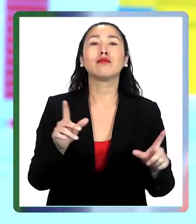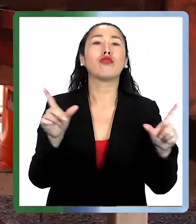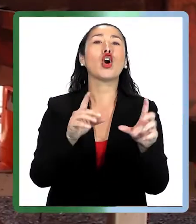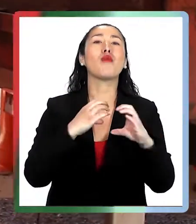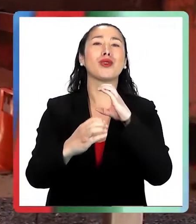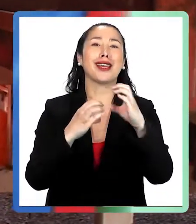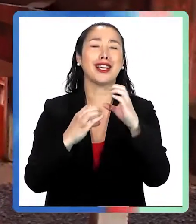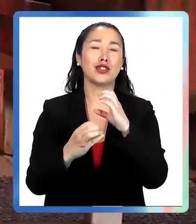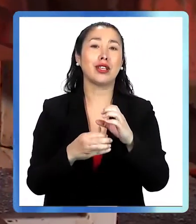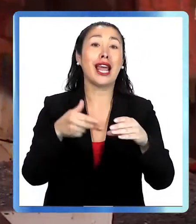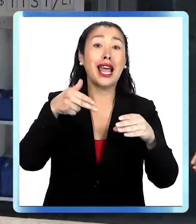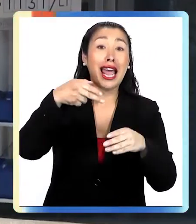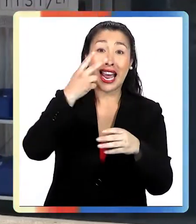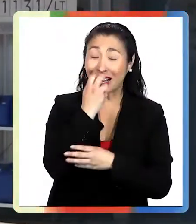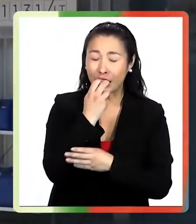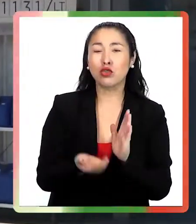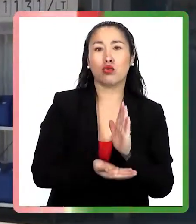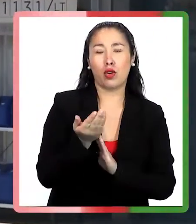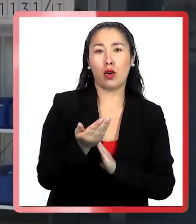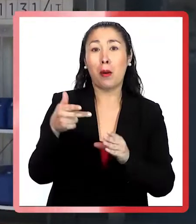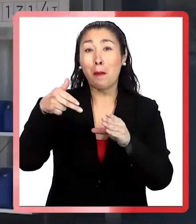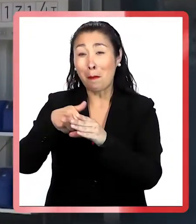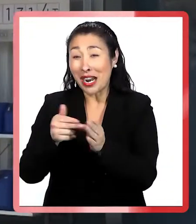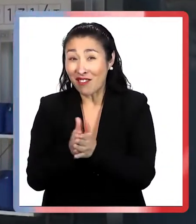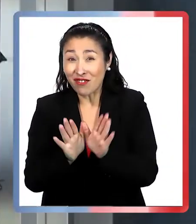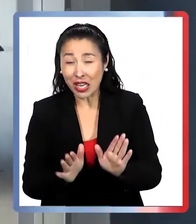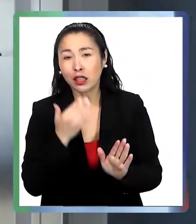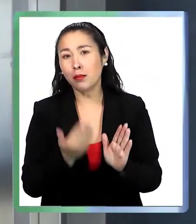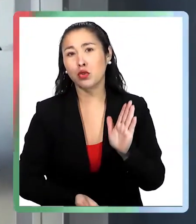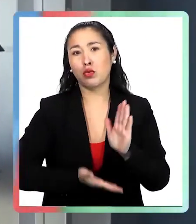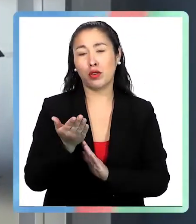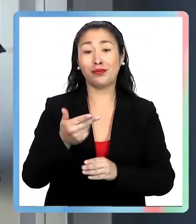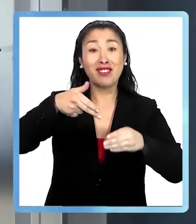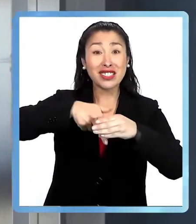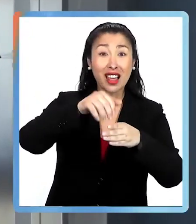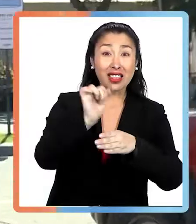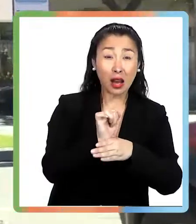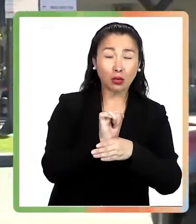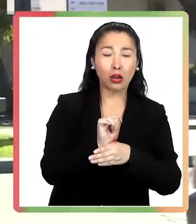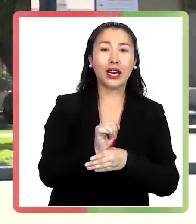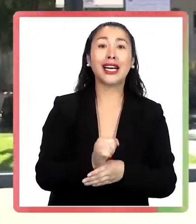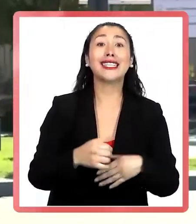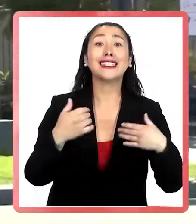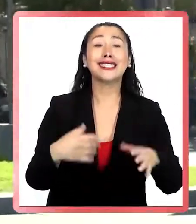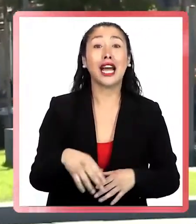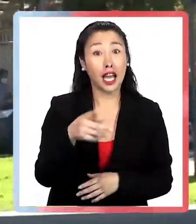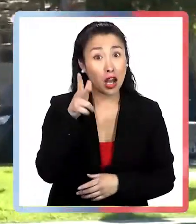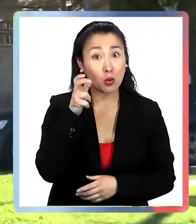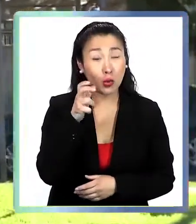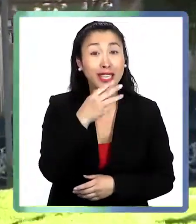telecomunicaciones. Ha subido el gas licuado, la parafina y todos los combustibles. Las bencinas han completado, escuche bien,